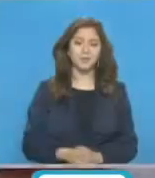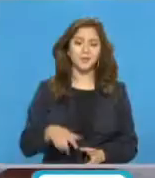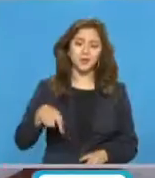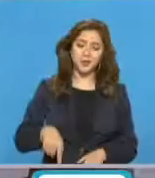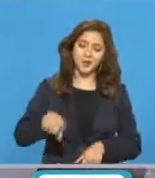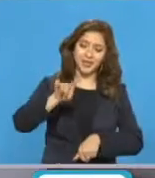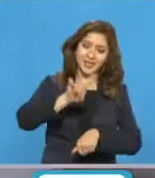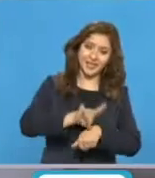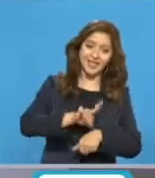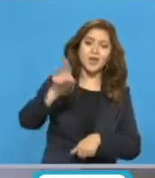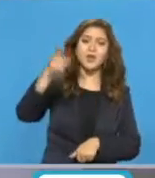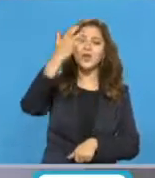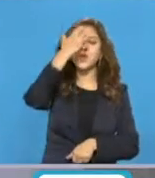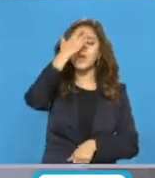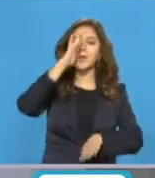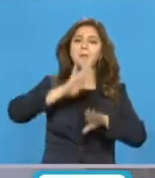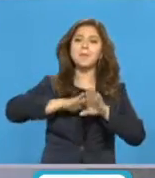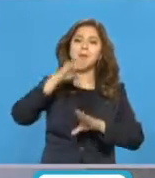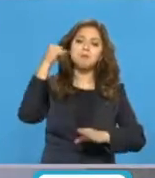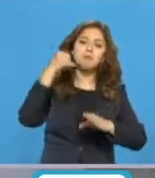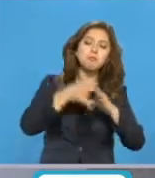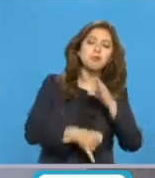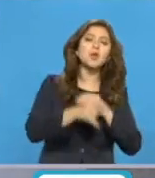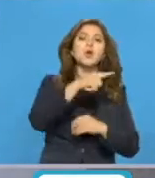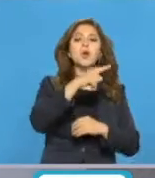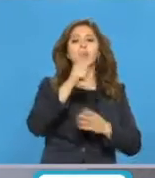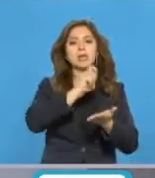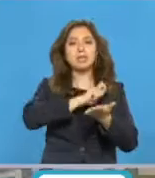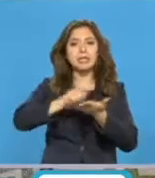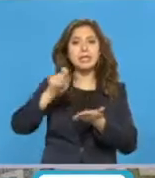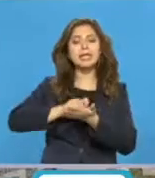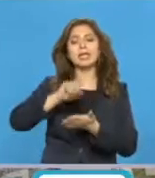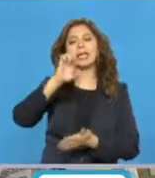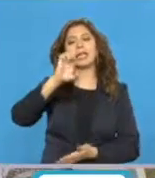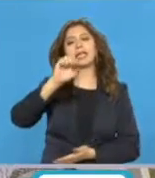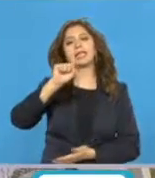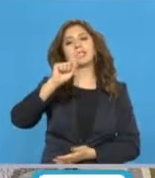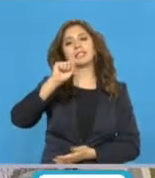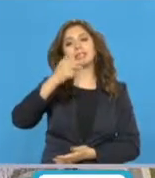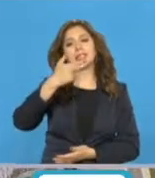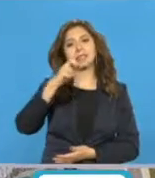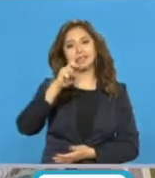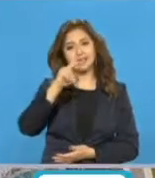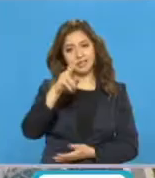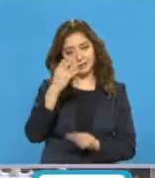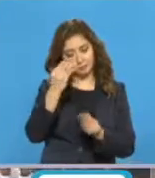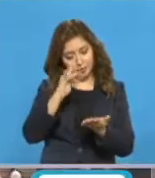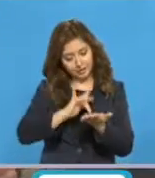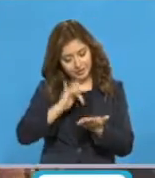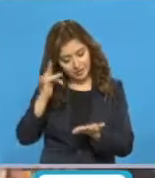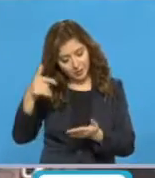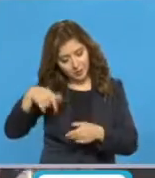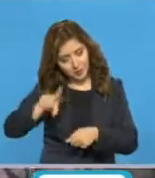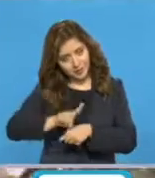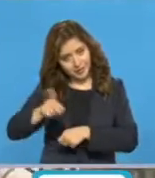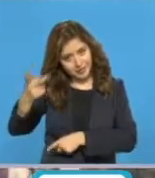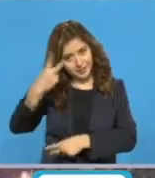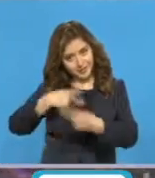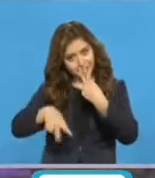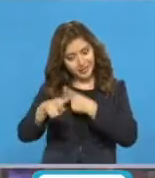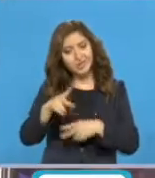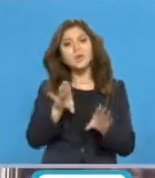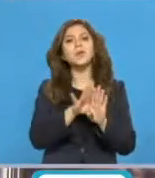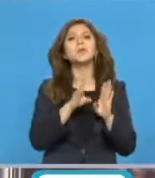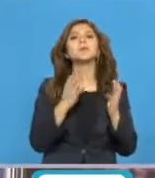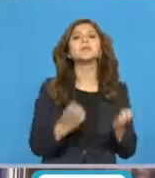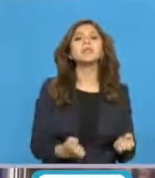Y el día de hoy vamos a conocer más a fondo de la obra de Esther Seligson. Muchas gracias, Sandra, por estar. Buenos días. Hola, Bienvenida. chicos. Ya te ¿Cómo extrañábamos.